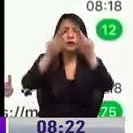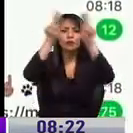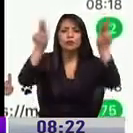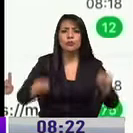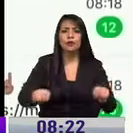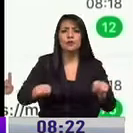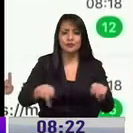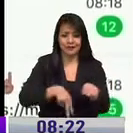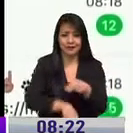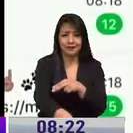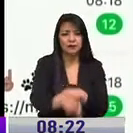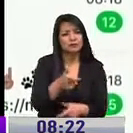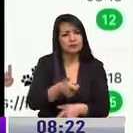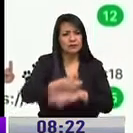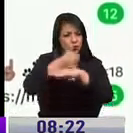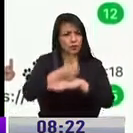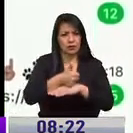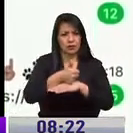tren. Por favor, las autoridades